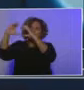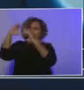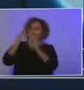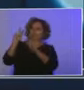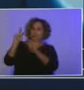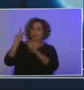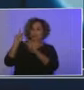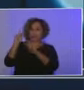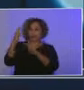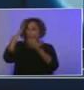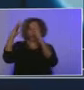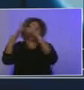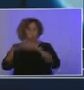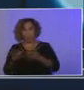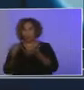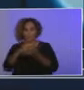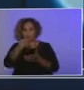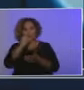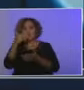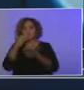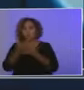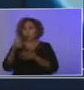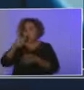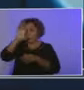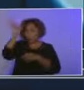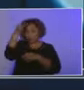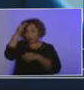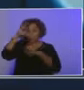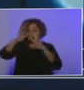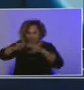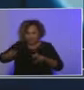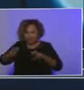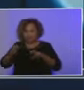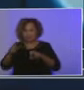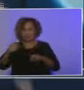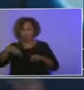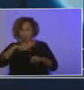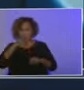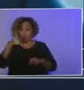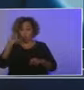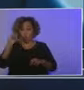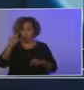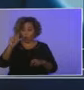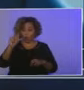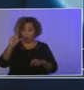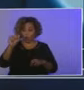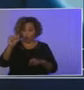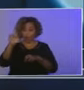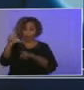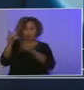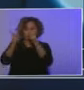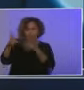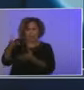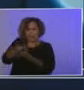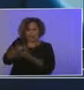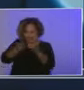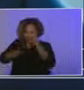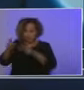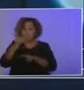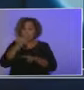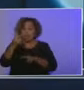en el próximo huracán. Entonces había una investigación federal, había una investigación de la Contralor que se va ahora y todavía no sabemos el resultado. Se fue